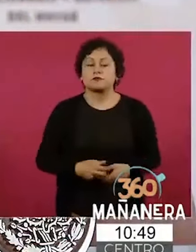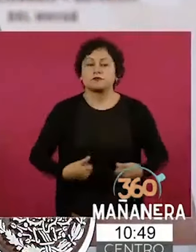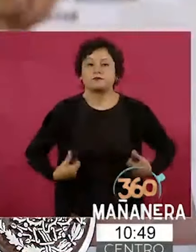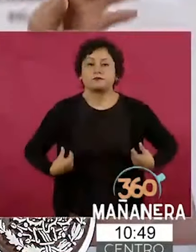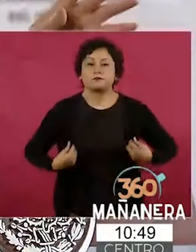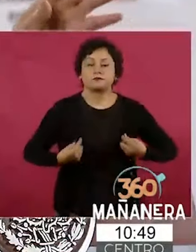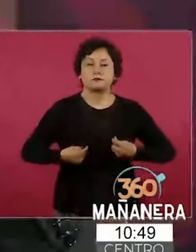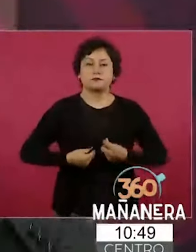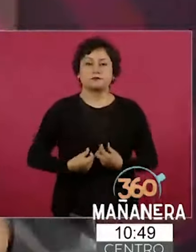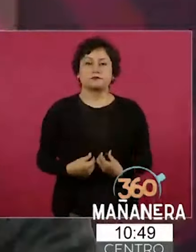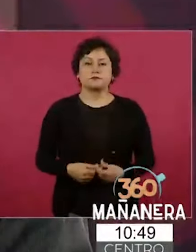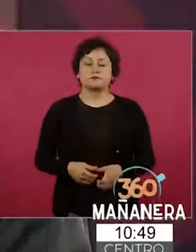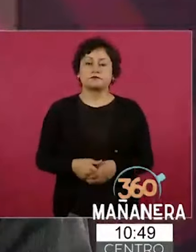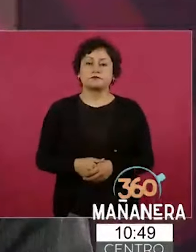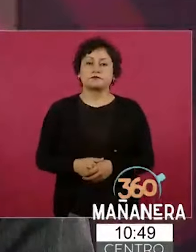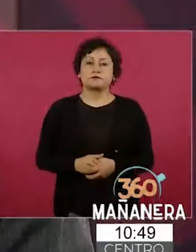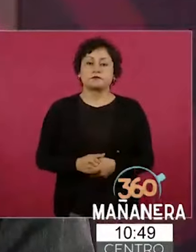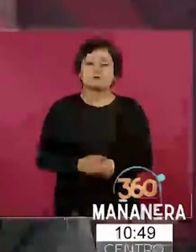en cuanto a la